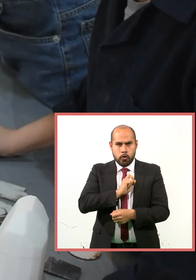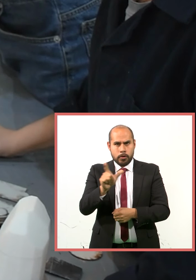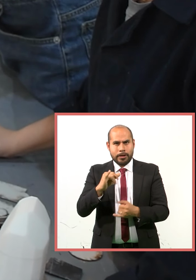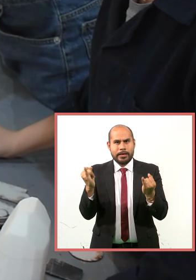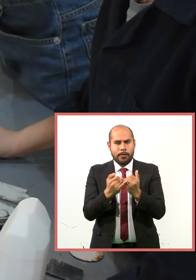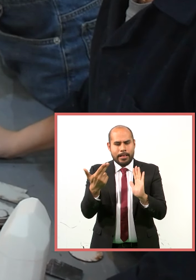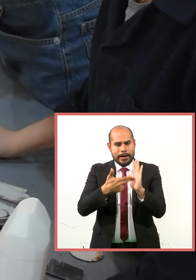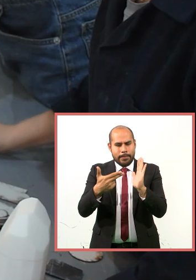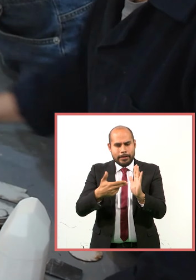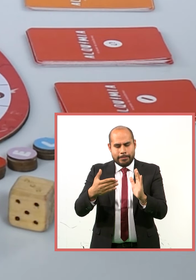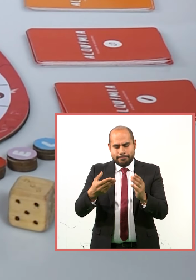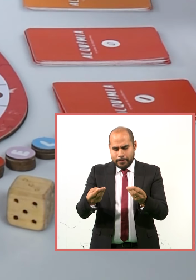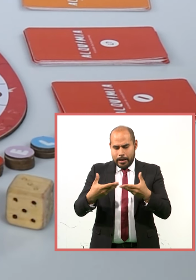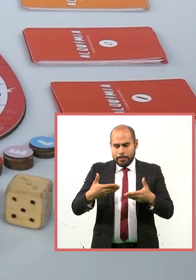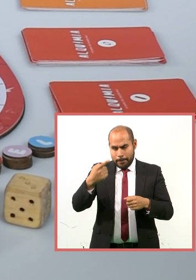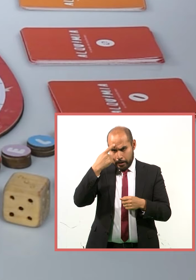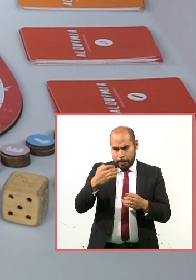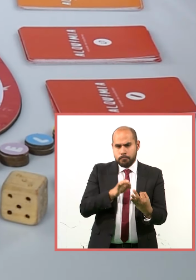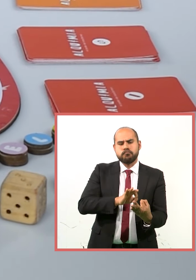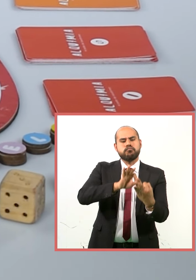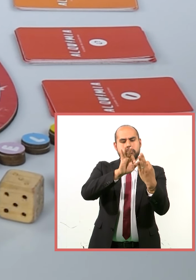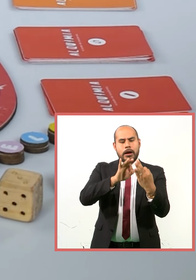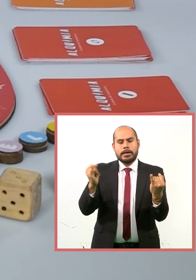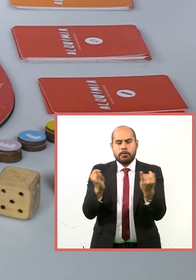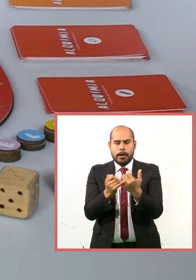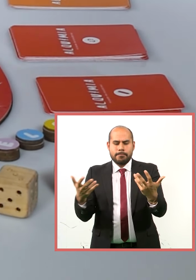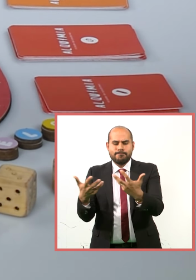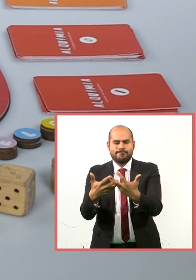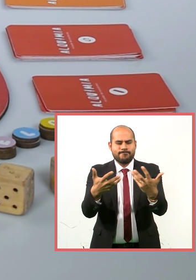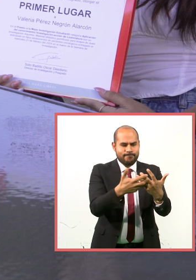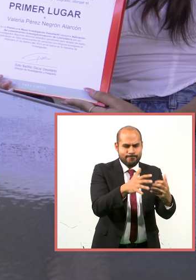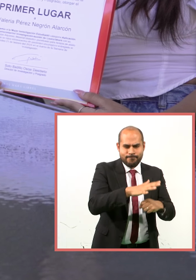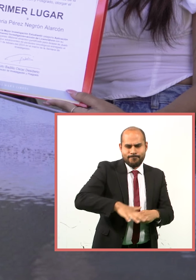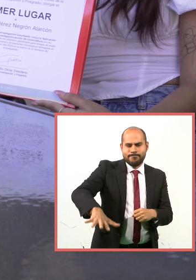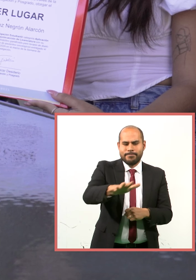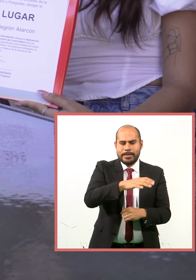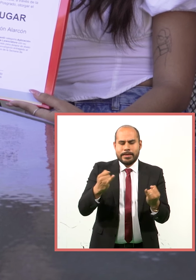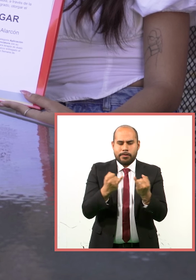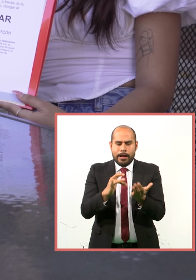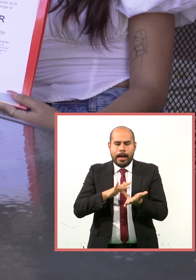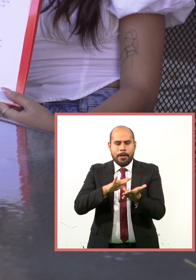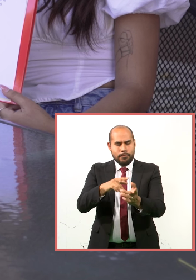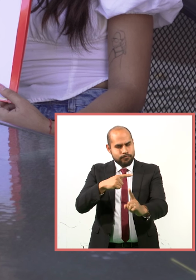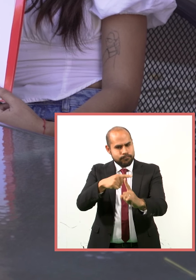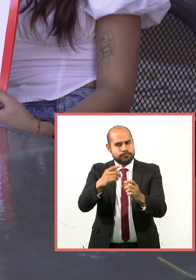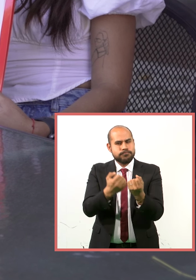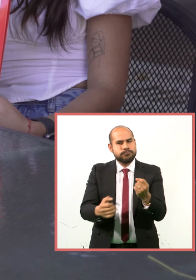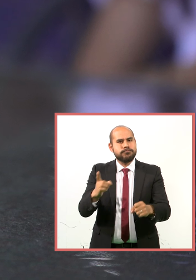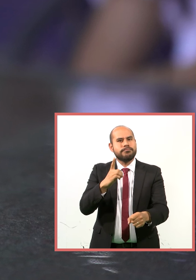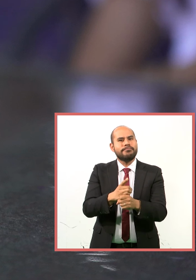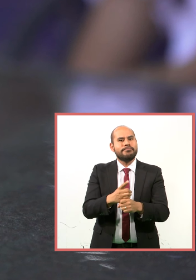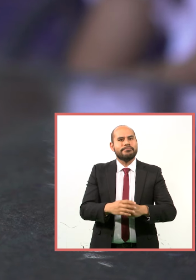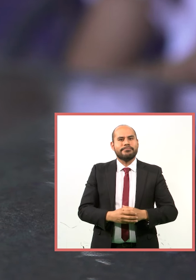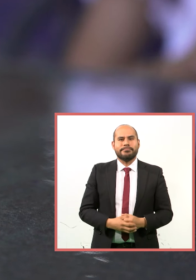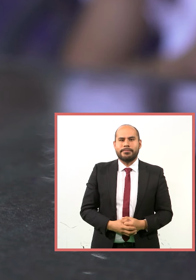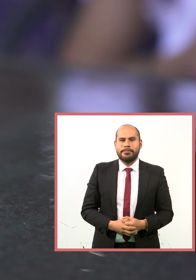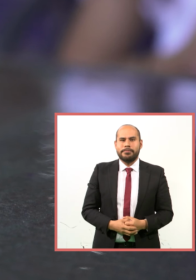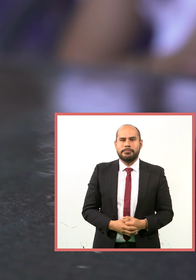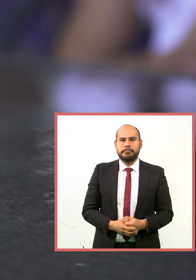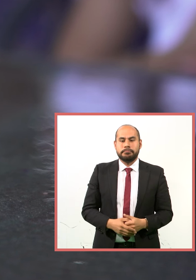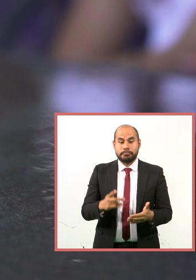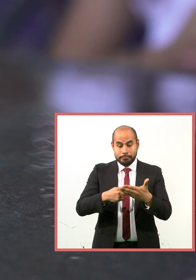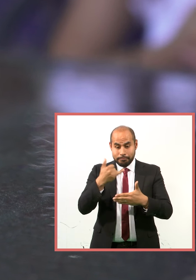profesionalmente, sino que también me ha proporcionado herramientas para enfrentar desafíos, al igual que adaptarme a diversos entornos y contribuir positivamente